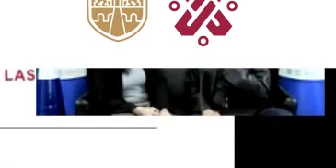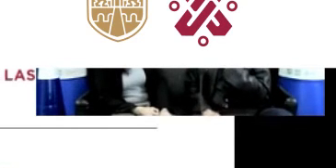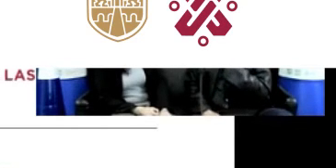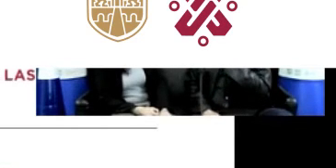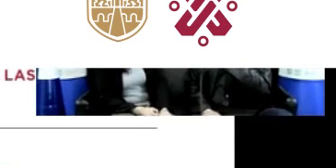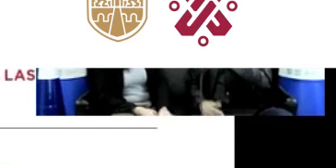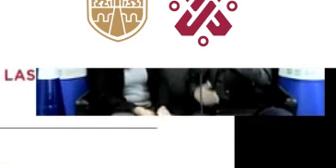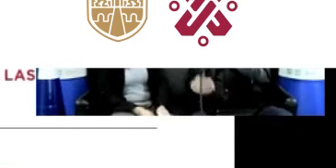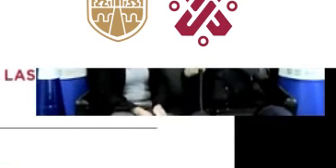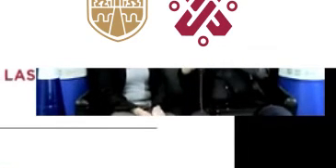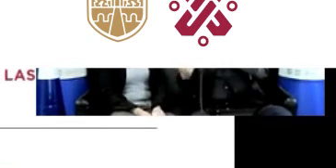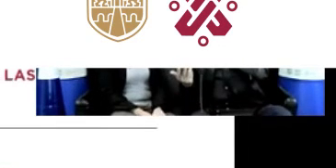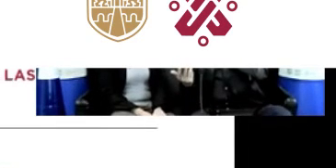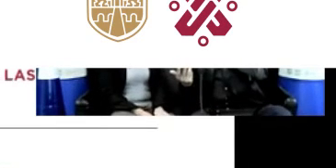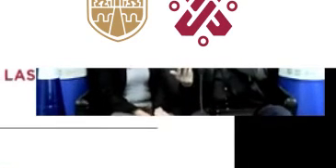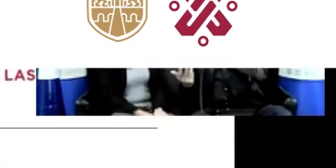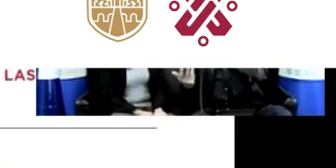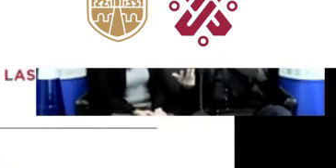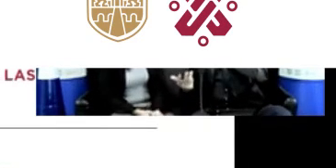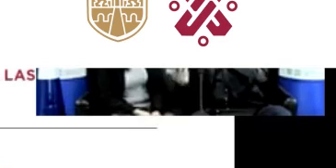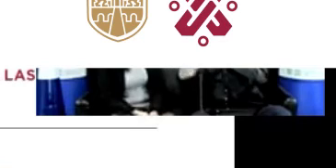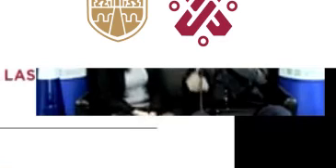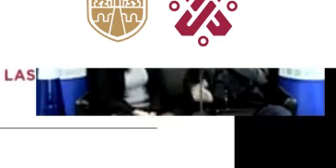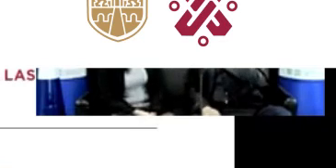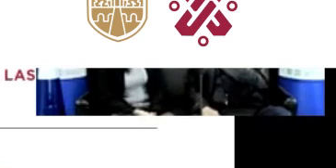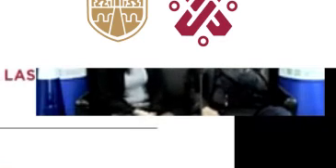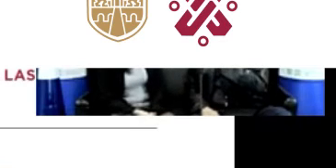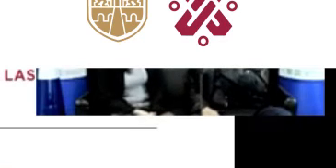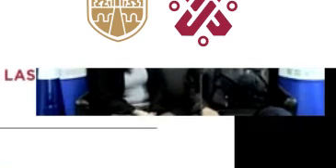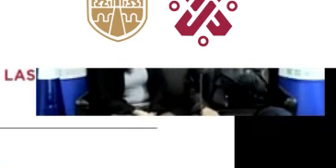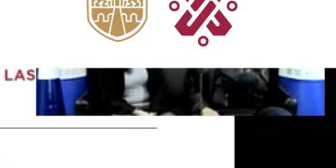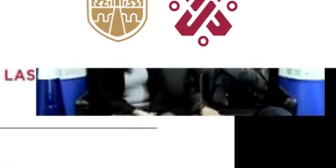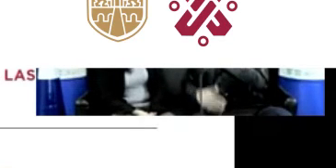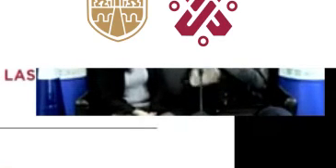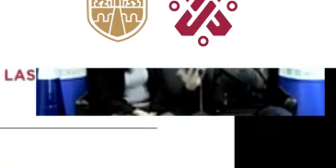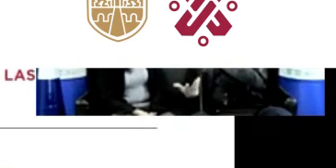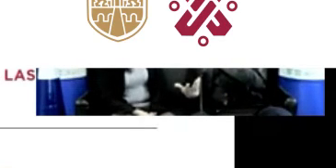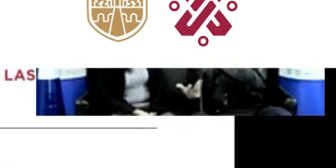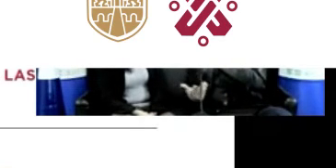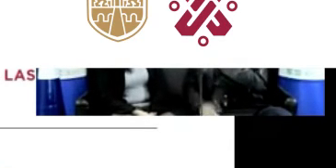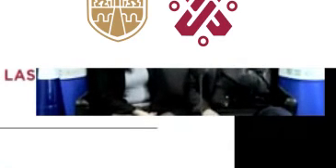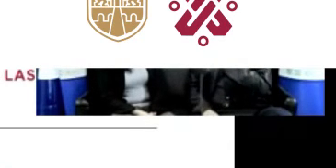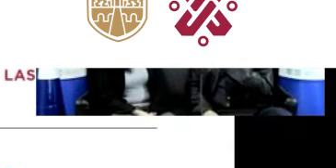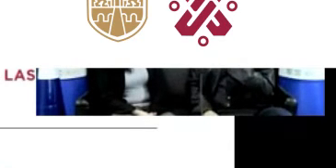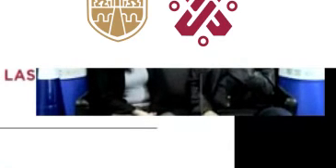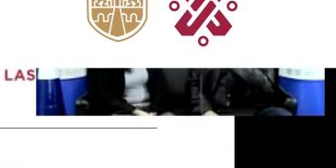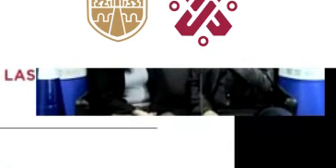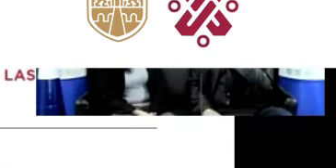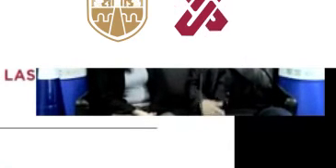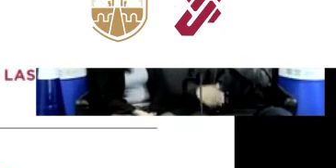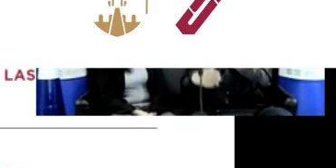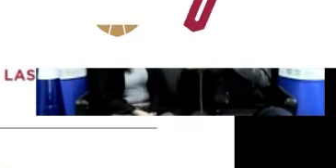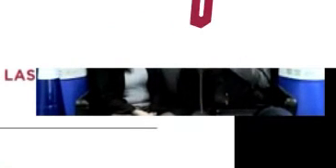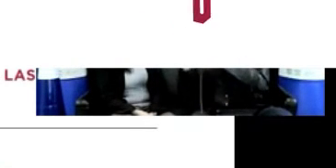ejemplo. Vamos a suponer que alguien se somete a una dieta porque quiere adelgazar. Y